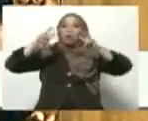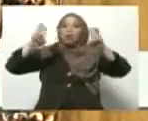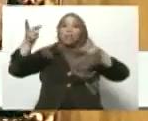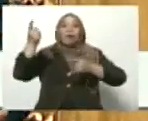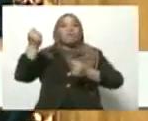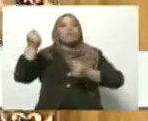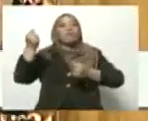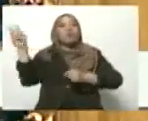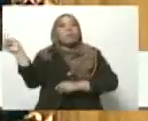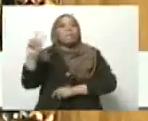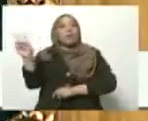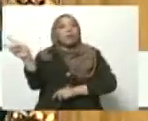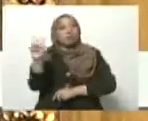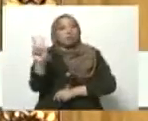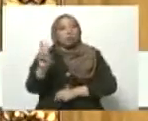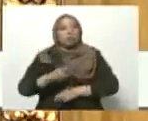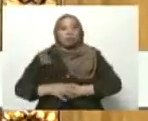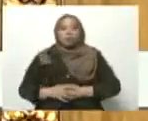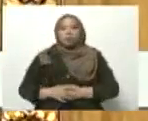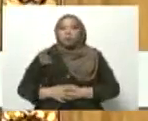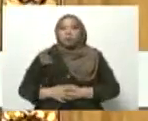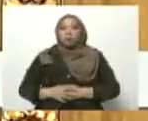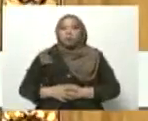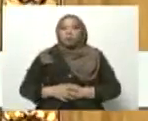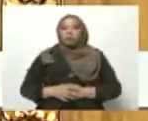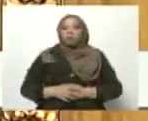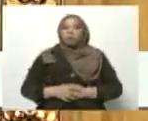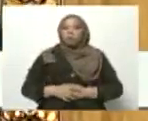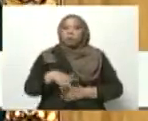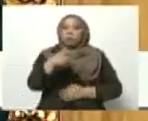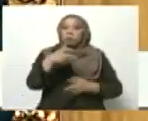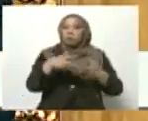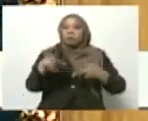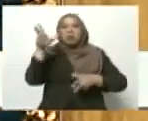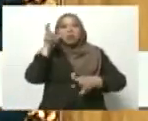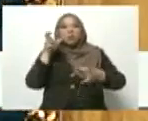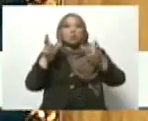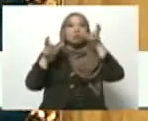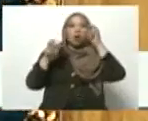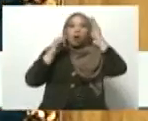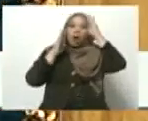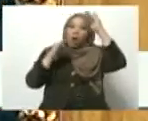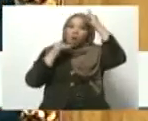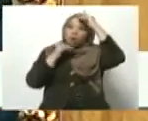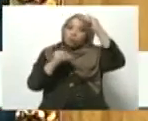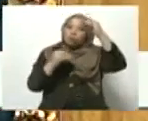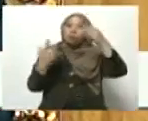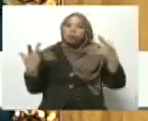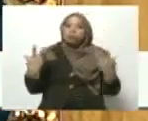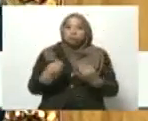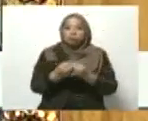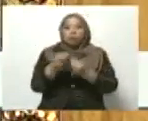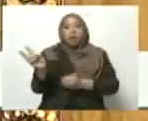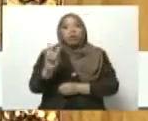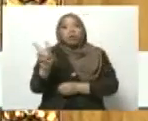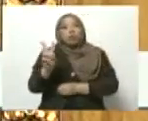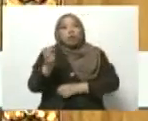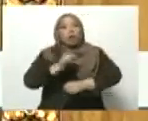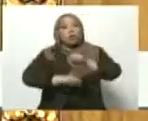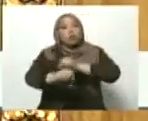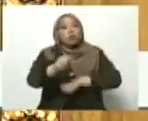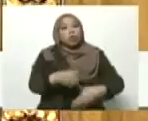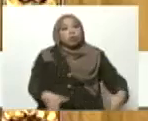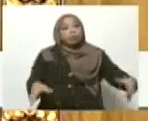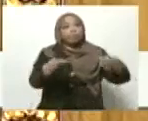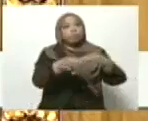enteros, centenares de venezolanos de Miami fueron a escuchar al senador Marco Rubio, que iba a hablar de la situación venezolana. Ese 7